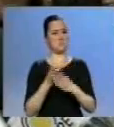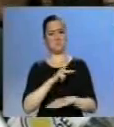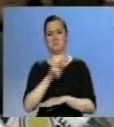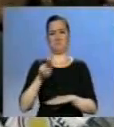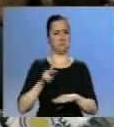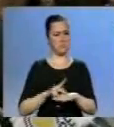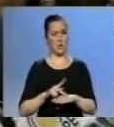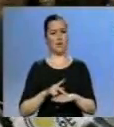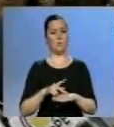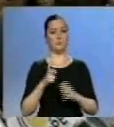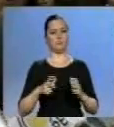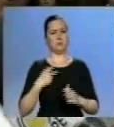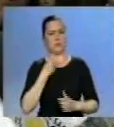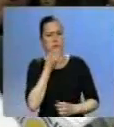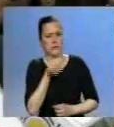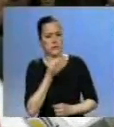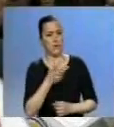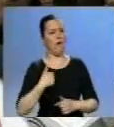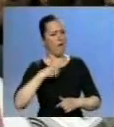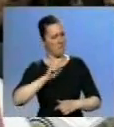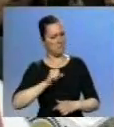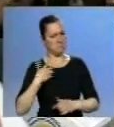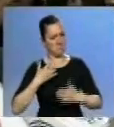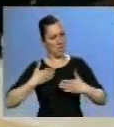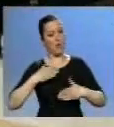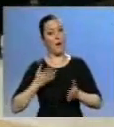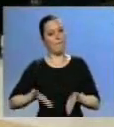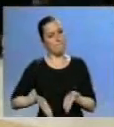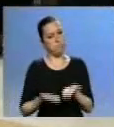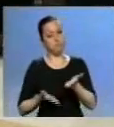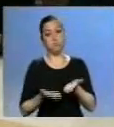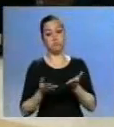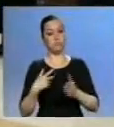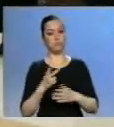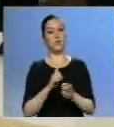que han dicho que es fundamental que impulsemos este proceso de cambio. Hubo Onofre Gama, Noticias.